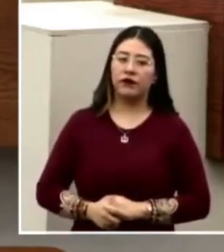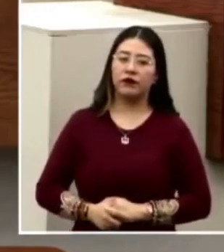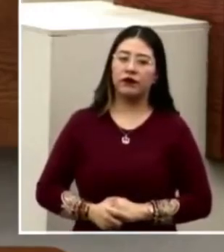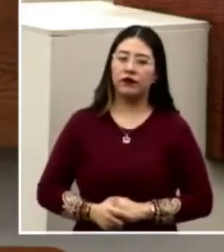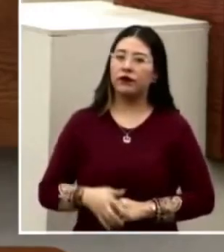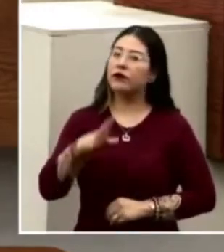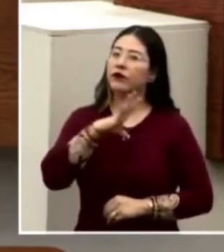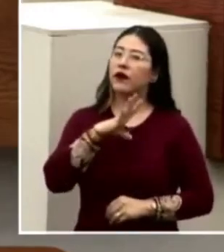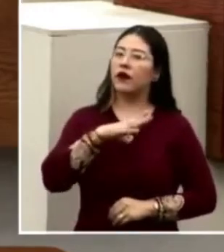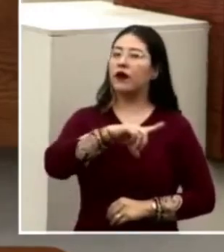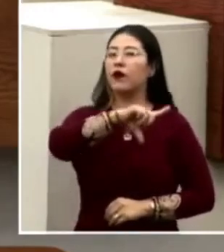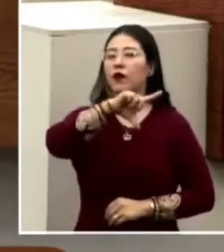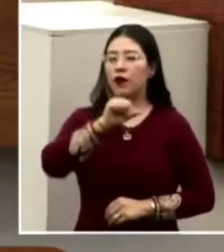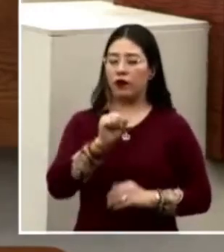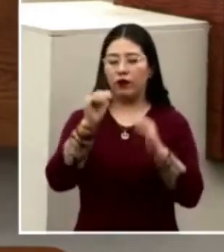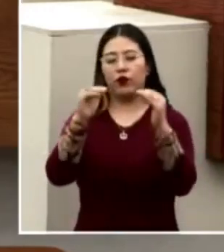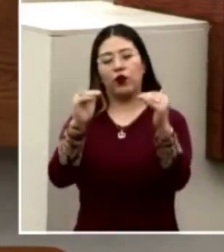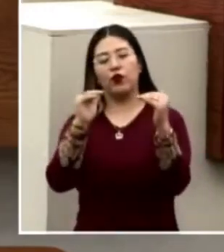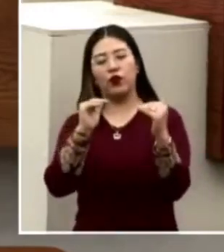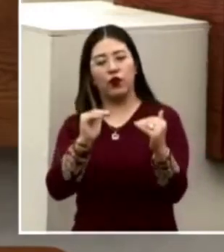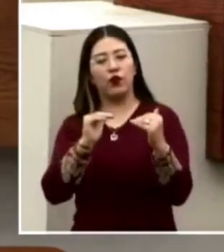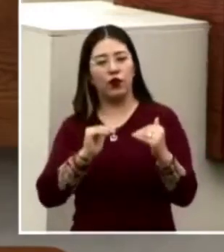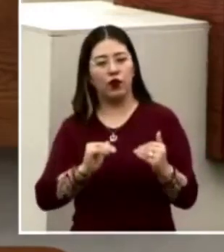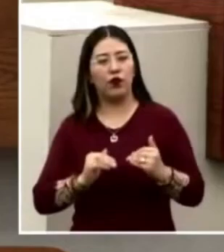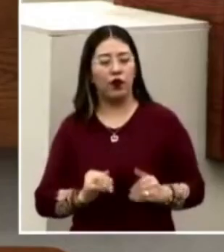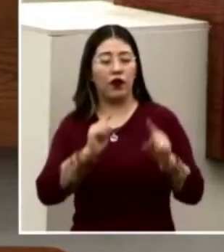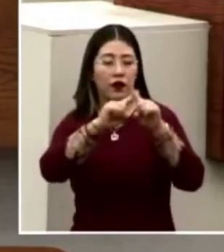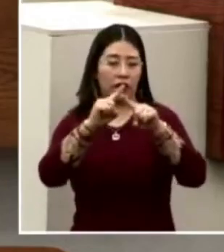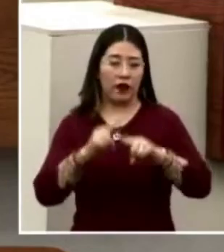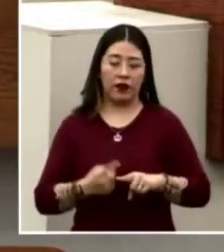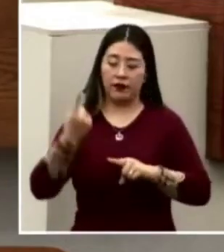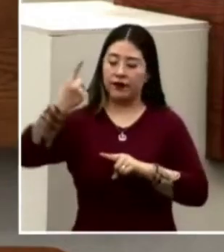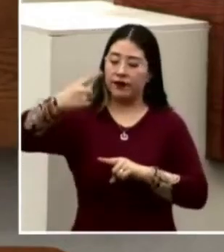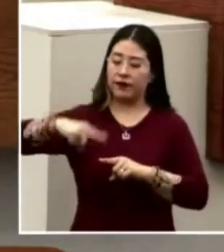de párrafos que ordenan finalmente